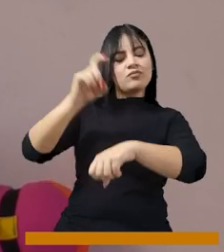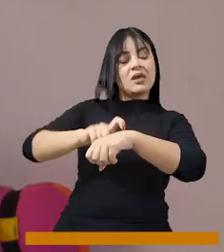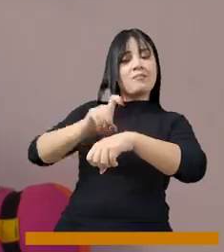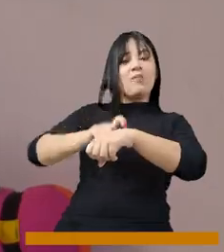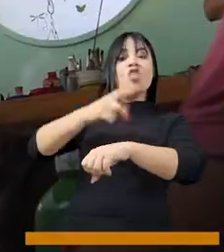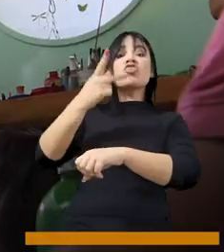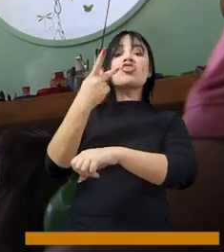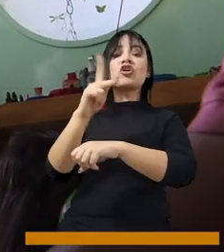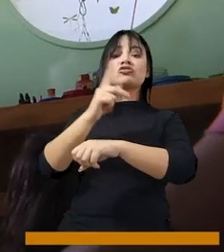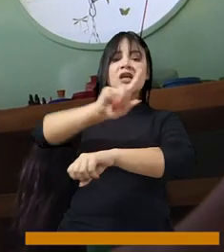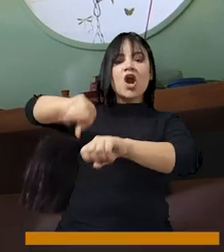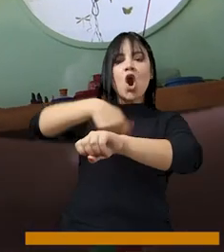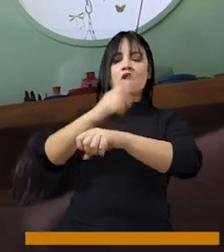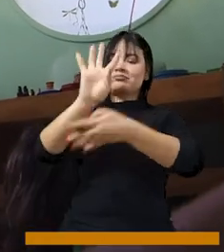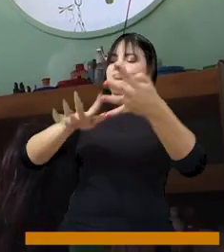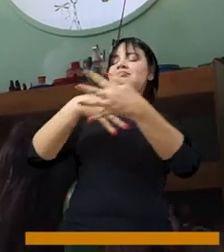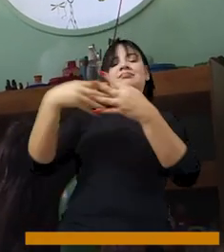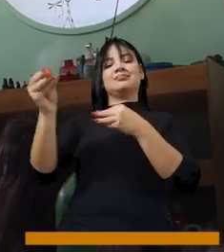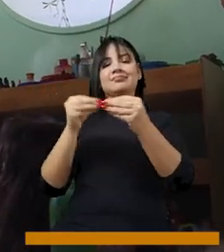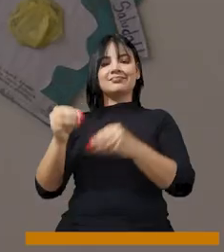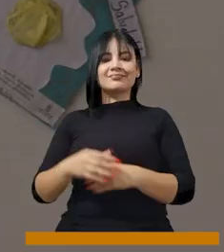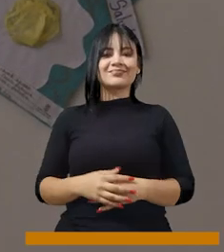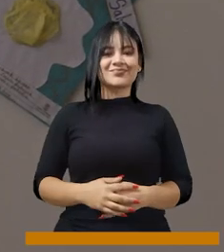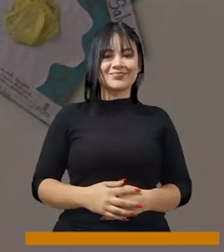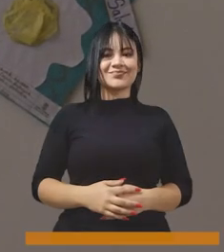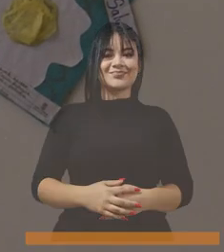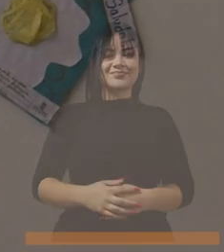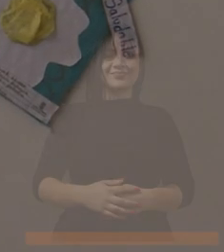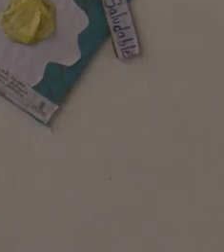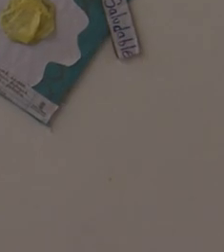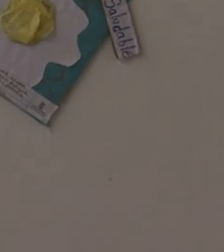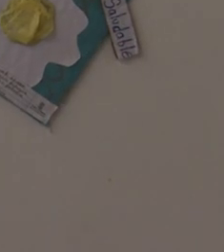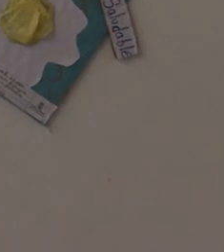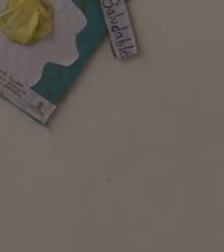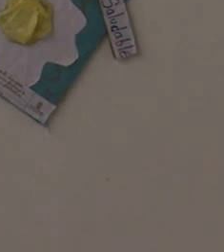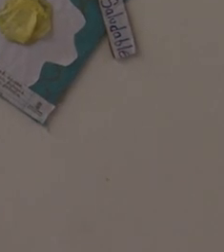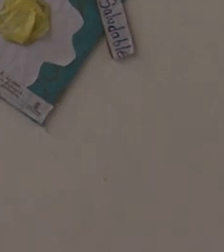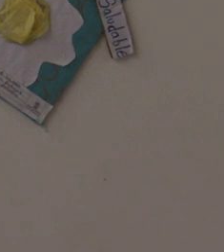servicio 12 horas al día en horario flexible. ¡Hola, niñez!